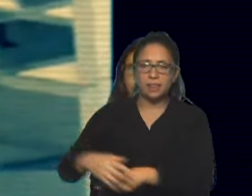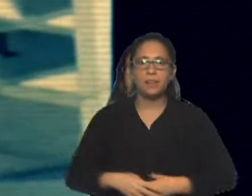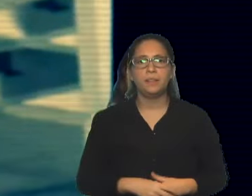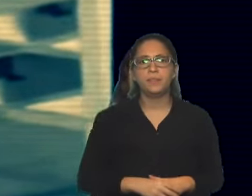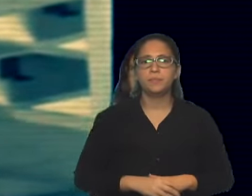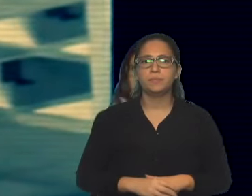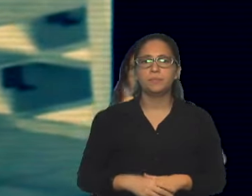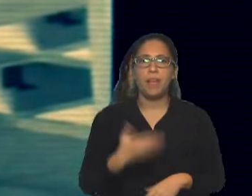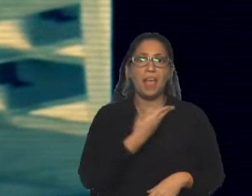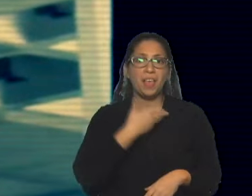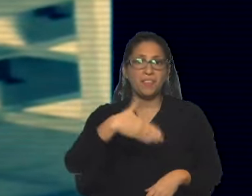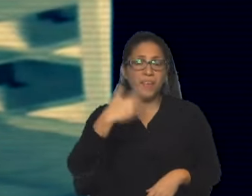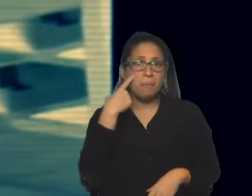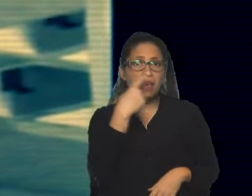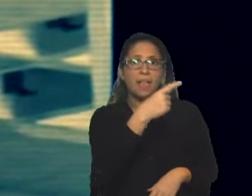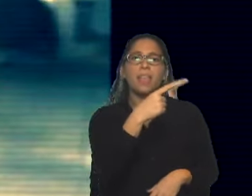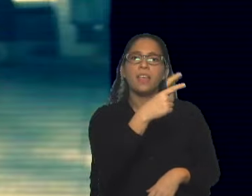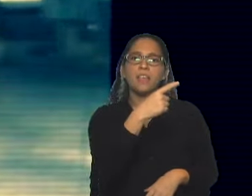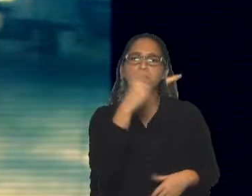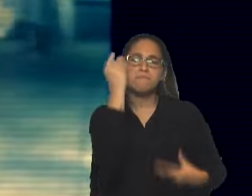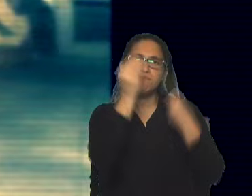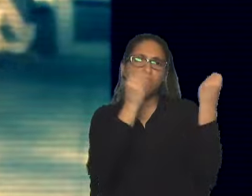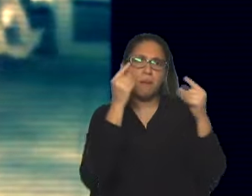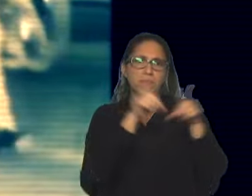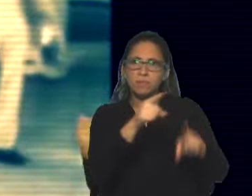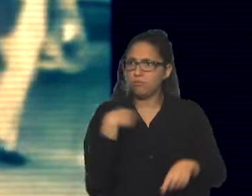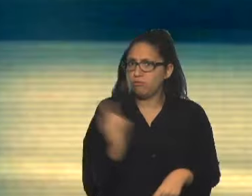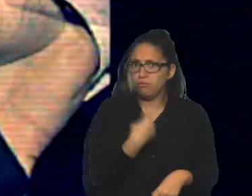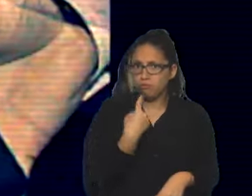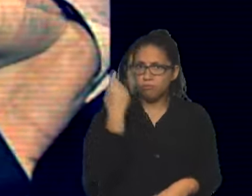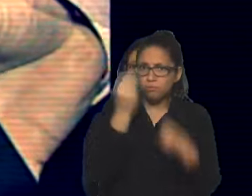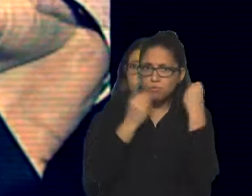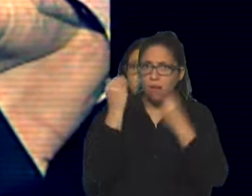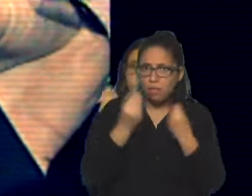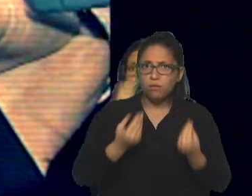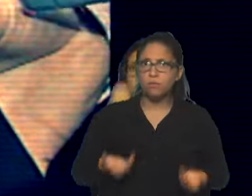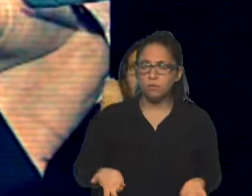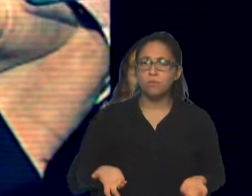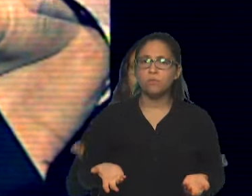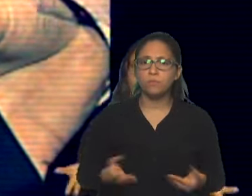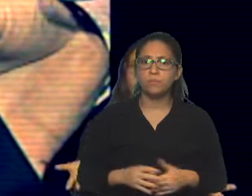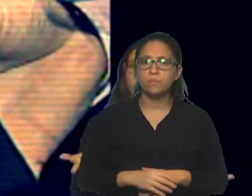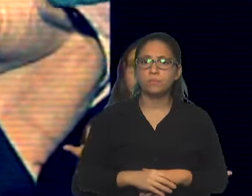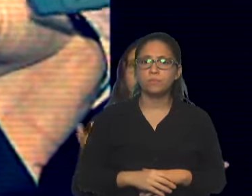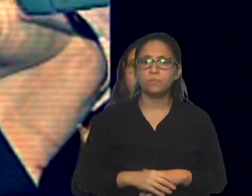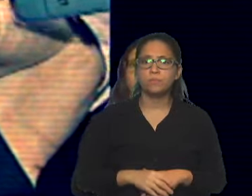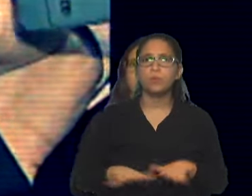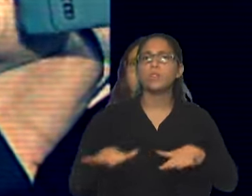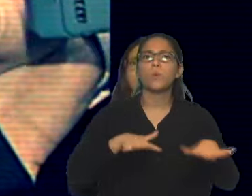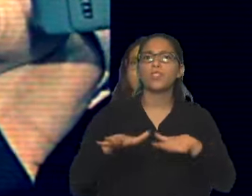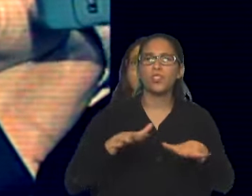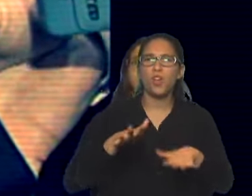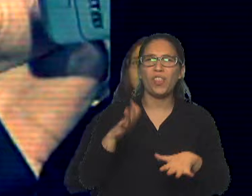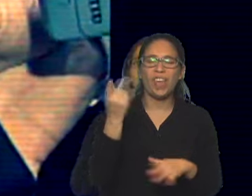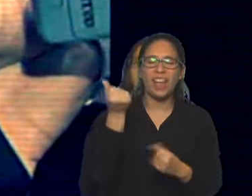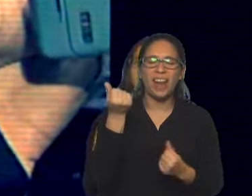fondo está preocupado, igual que nosotros estamos preocupados, también con la situación del déficit fiscal en